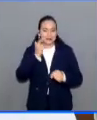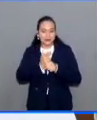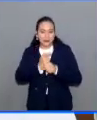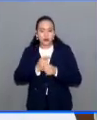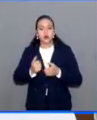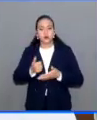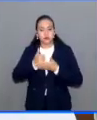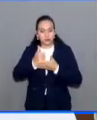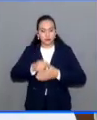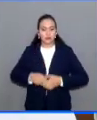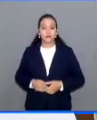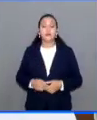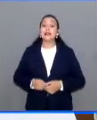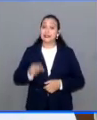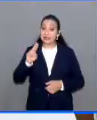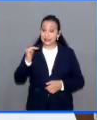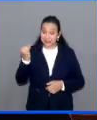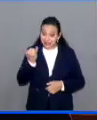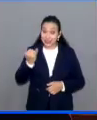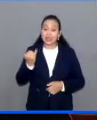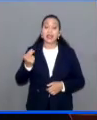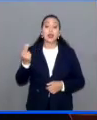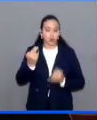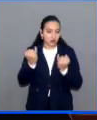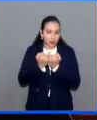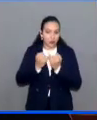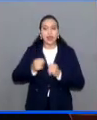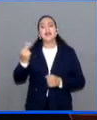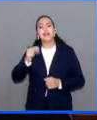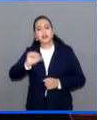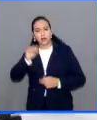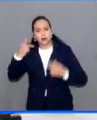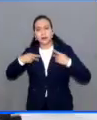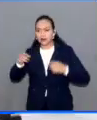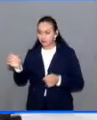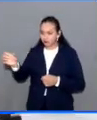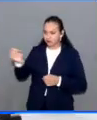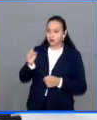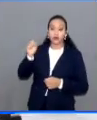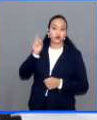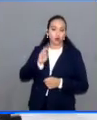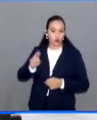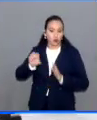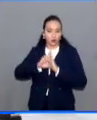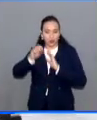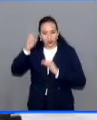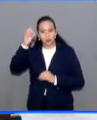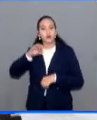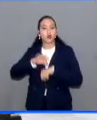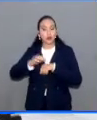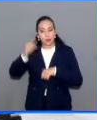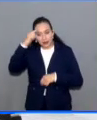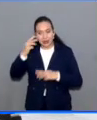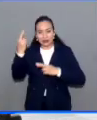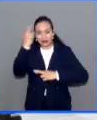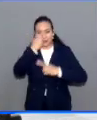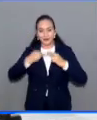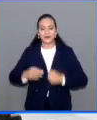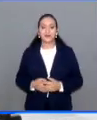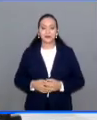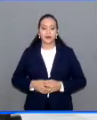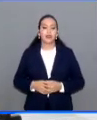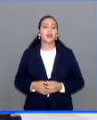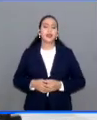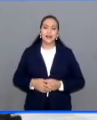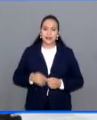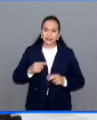de una consulta previa a estas personas. Este alto tribunal no puede partir de la base de que